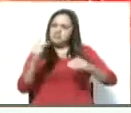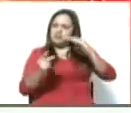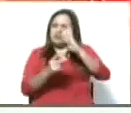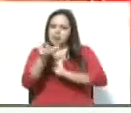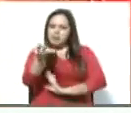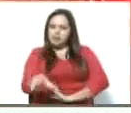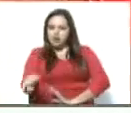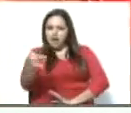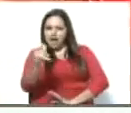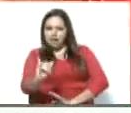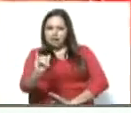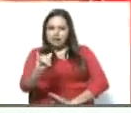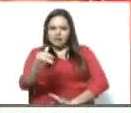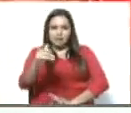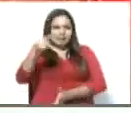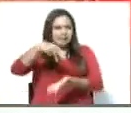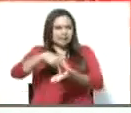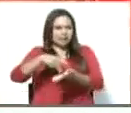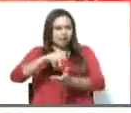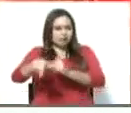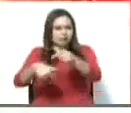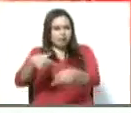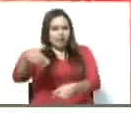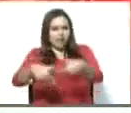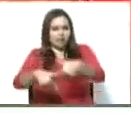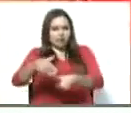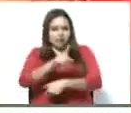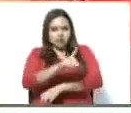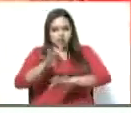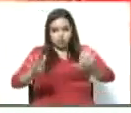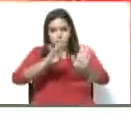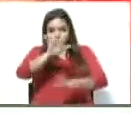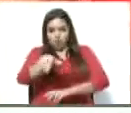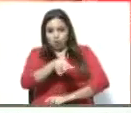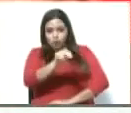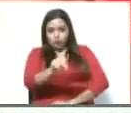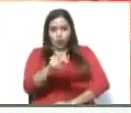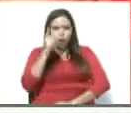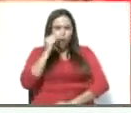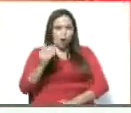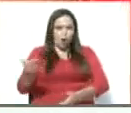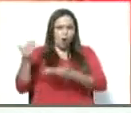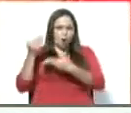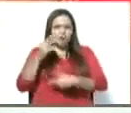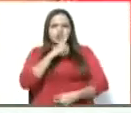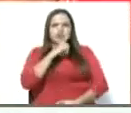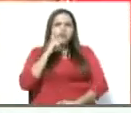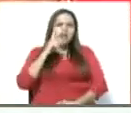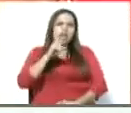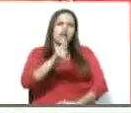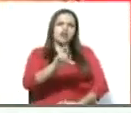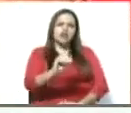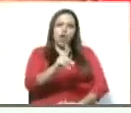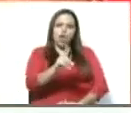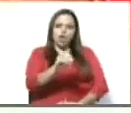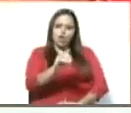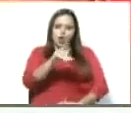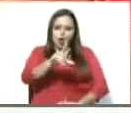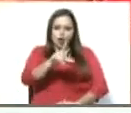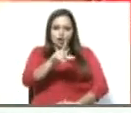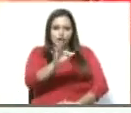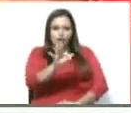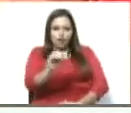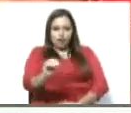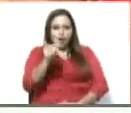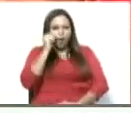va de candidato a la presidencia? Este señor Rodolfo Hernández es un tipo